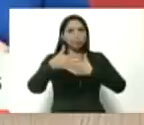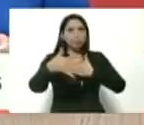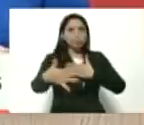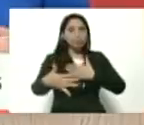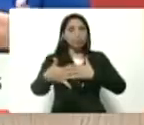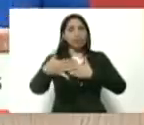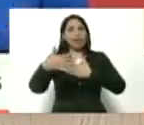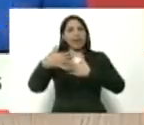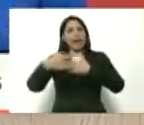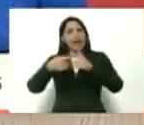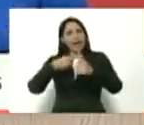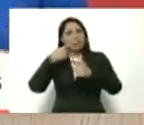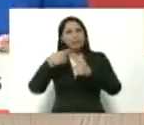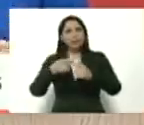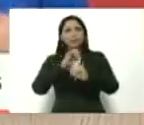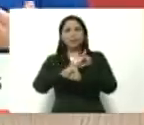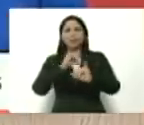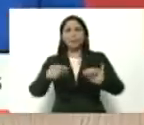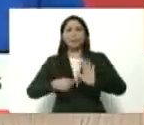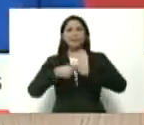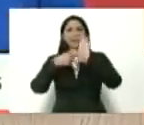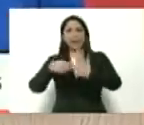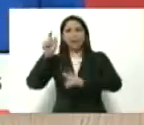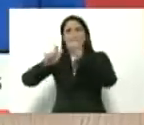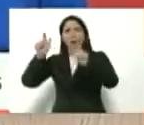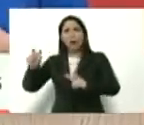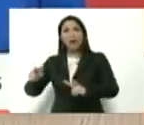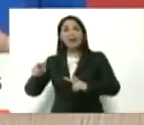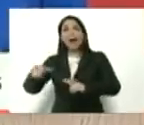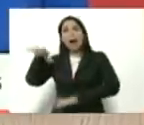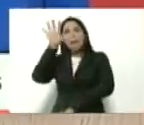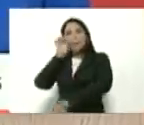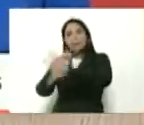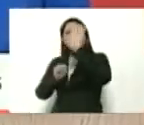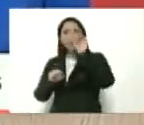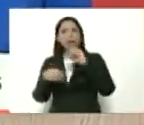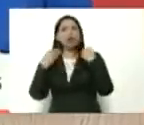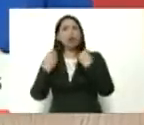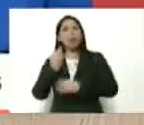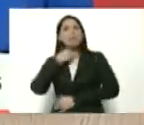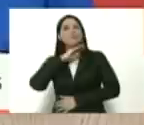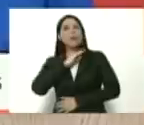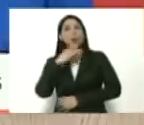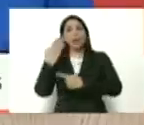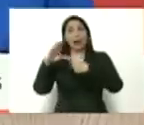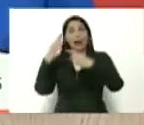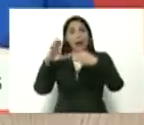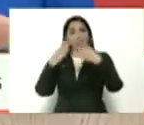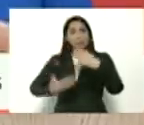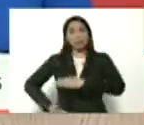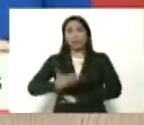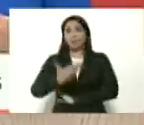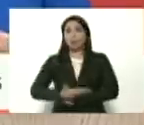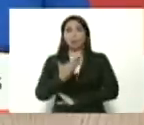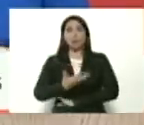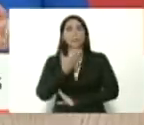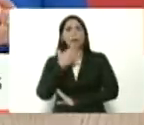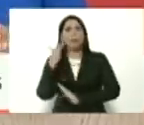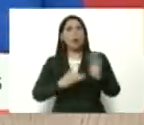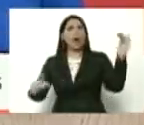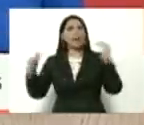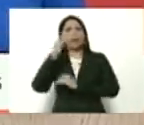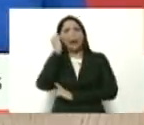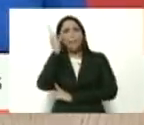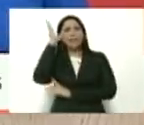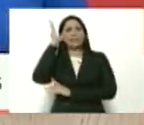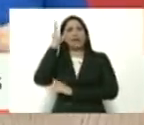medida que se van presentando los casos, se va aprendiendo de él. Y una de las características fundamentales es su alta capacidad